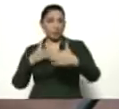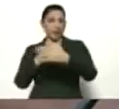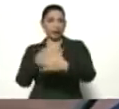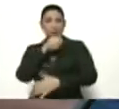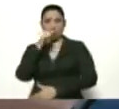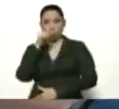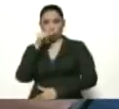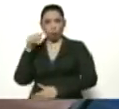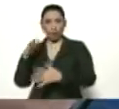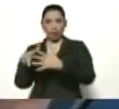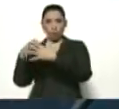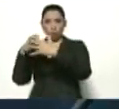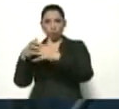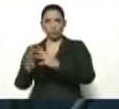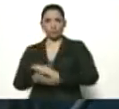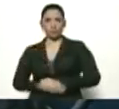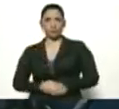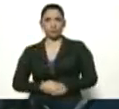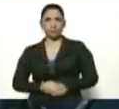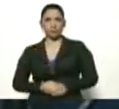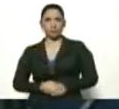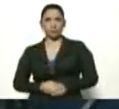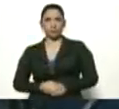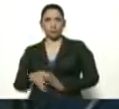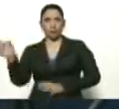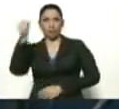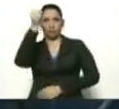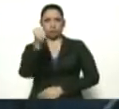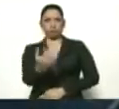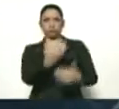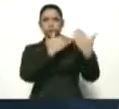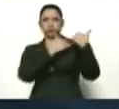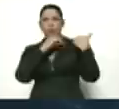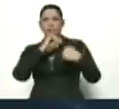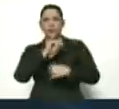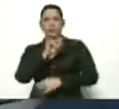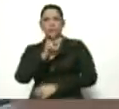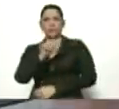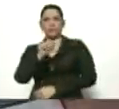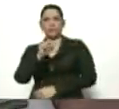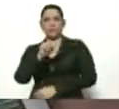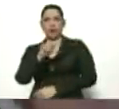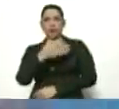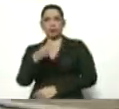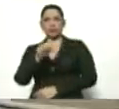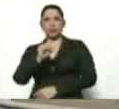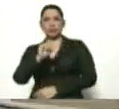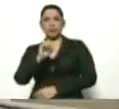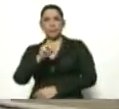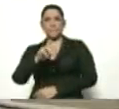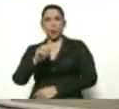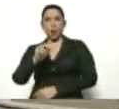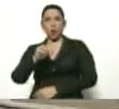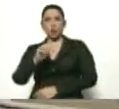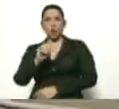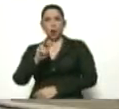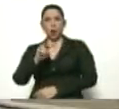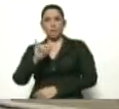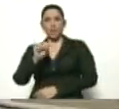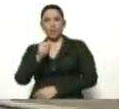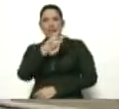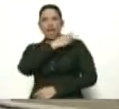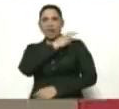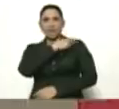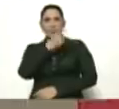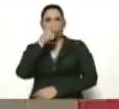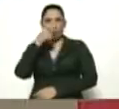de los estados unidos de norteamérica y colocan a iván simonovis como jefe de esa operación vamos a ver el